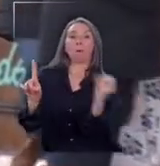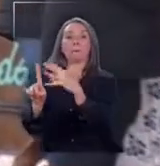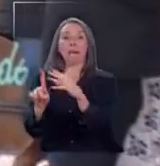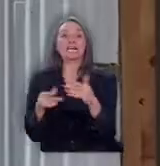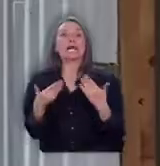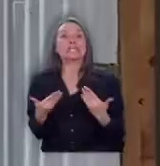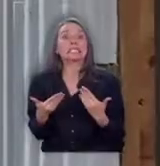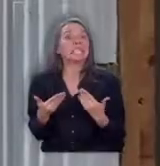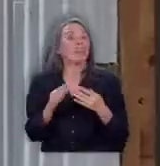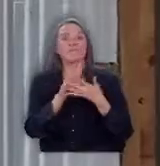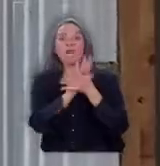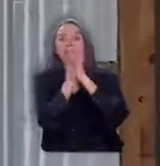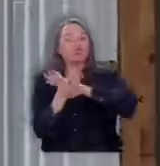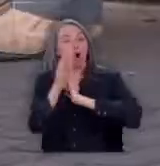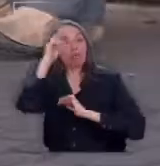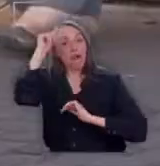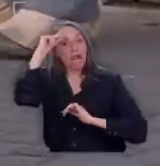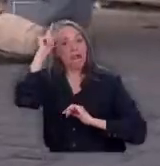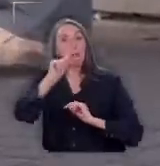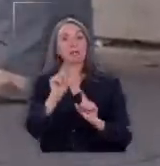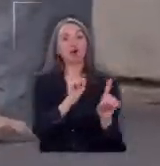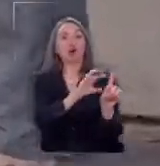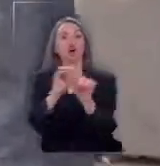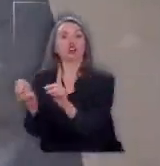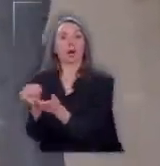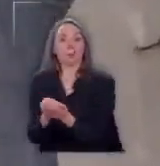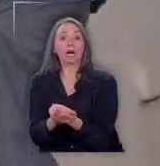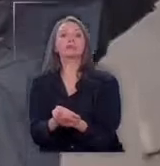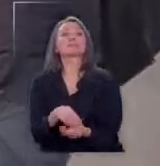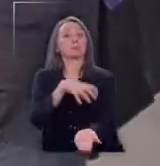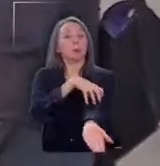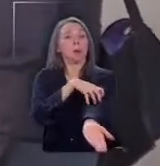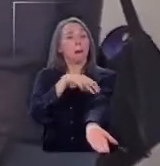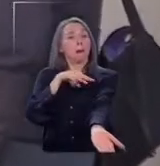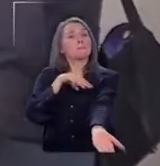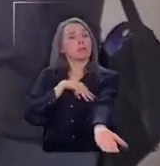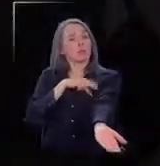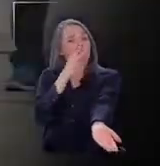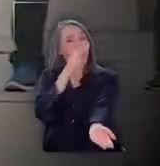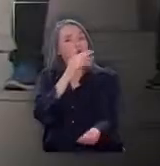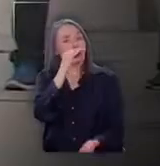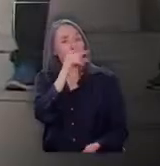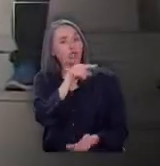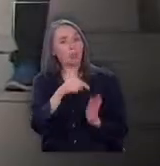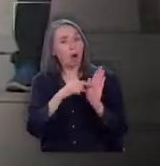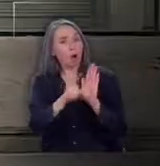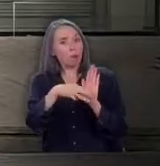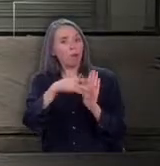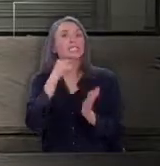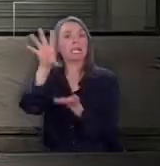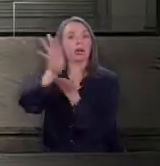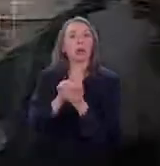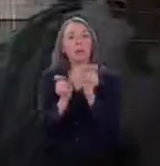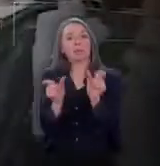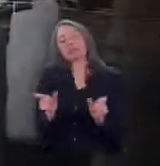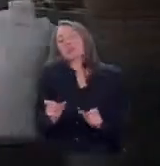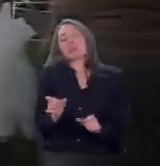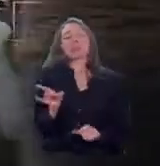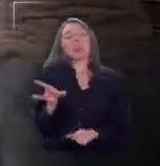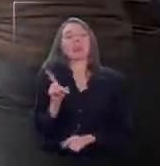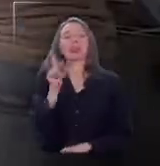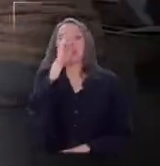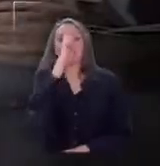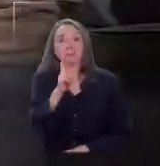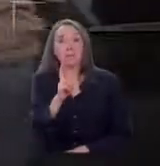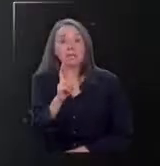evitar más contagios una idea que también buscan repetir en la región metropolitana la Gente no respeta por eso que